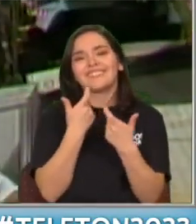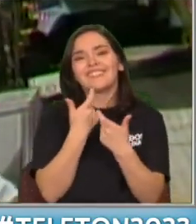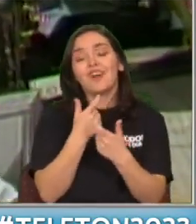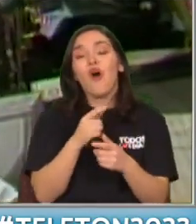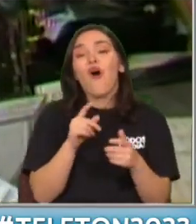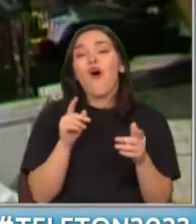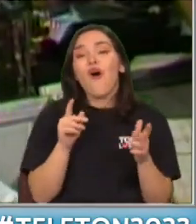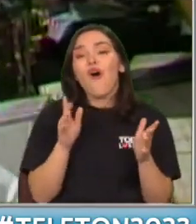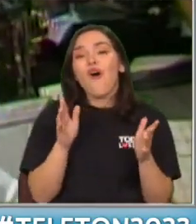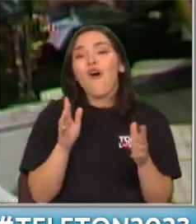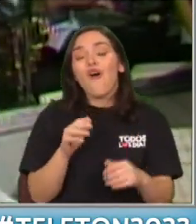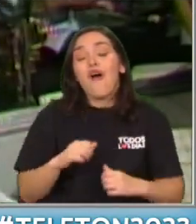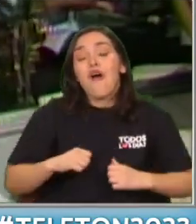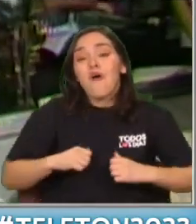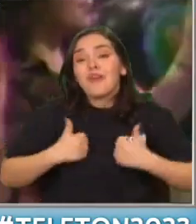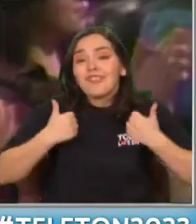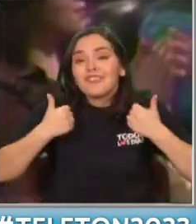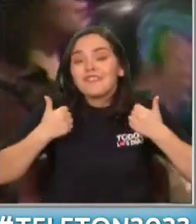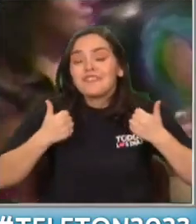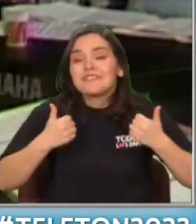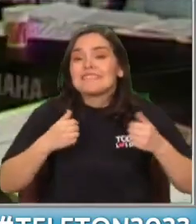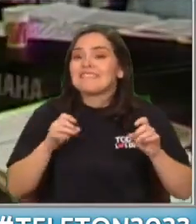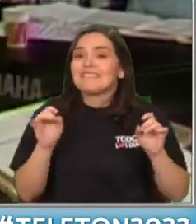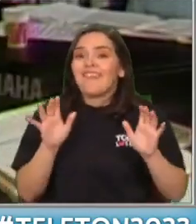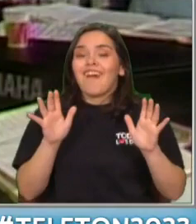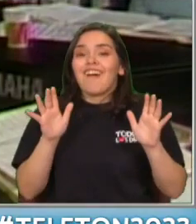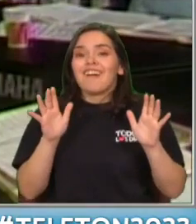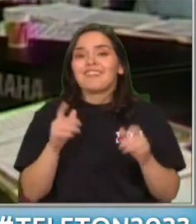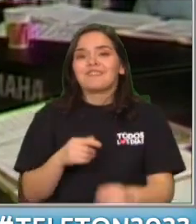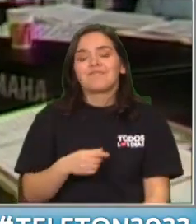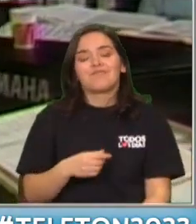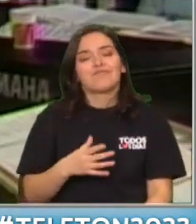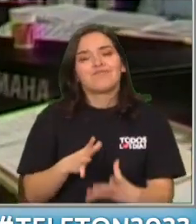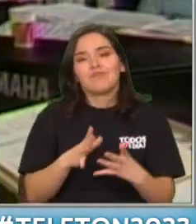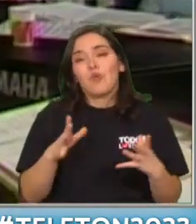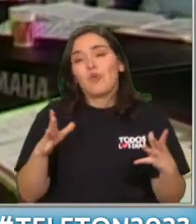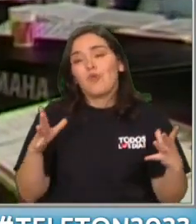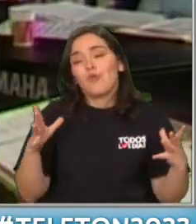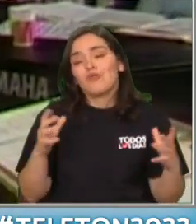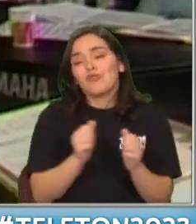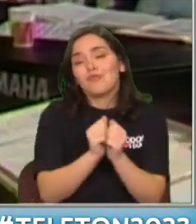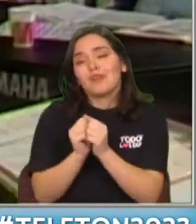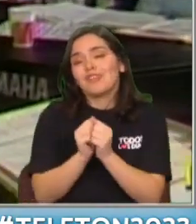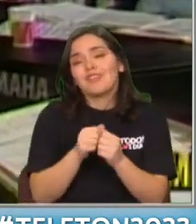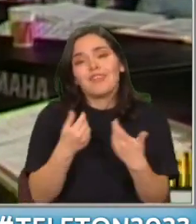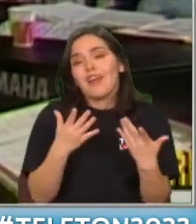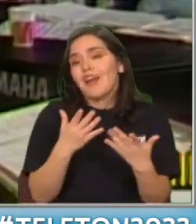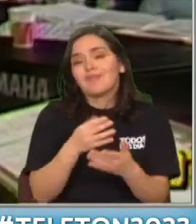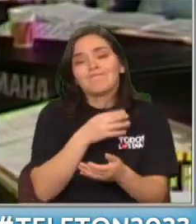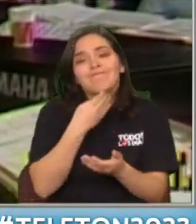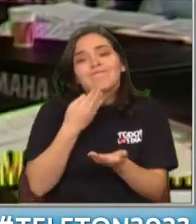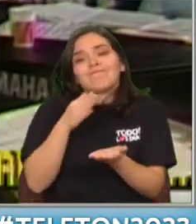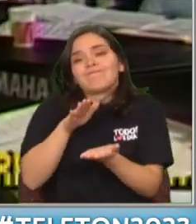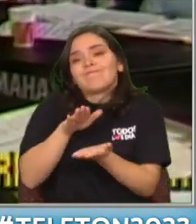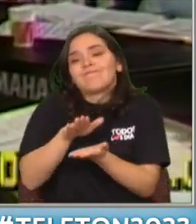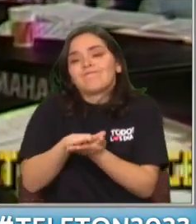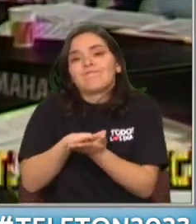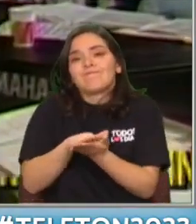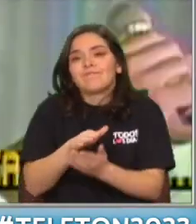¿cómo era? Hola, juventud misma. Qué increíble. Uy, tantos colegas que ya no están.